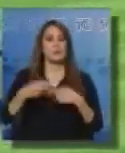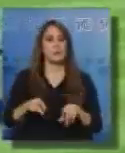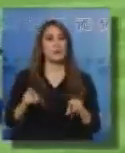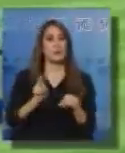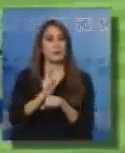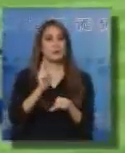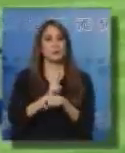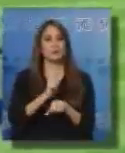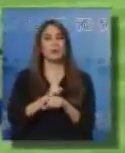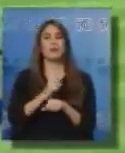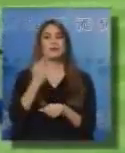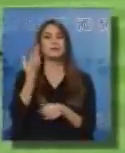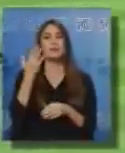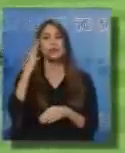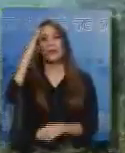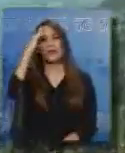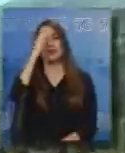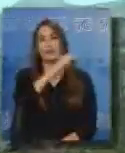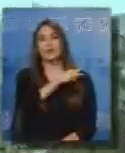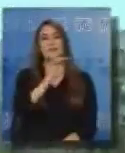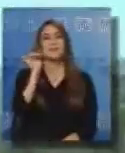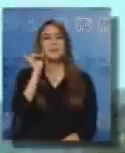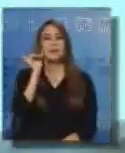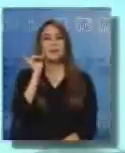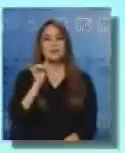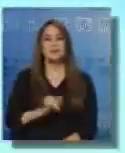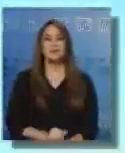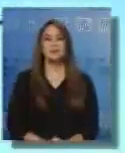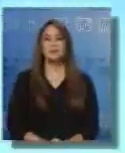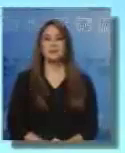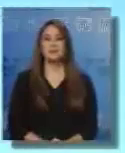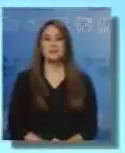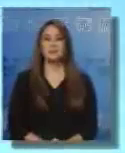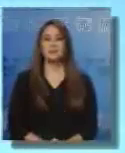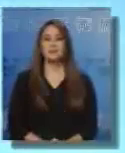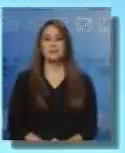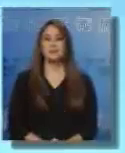utilizado en la Escuela Politécnica del Ejército en Sangolquí. Isaías Cruz, de C Televisión.